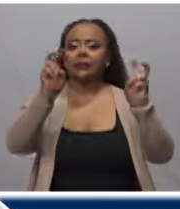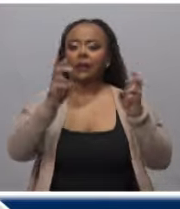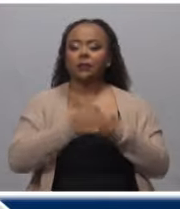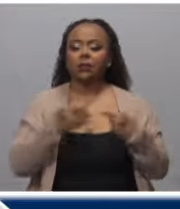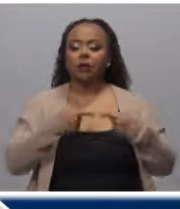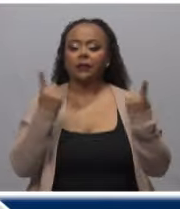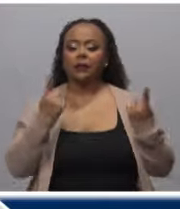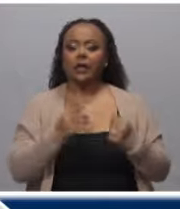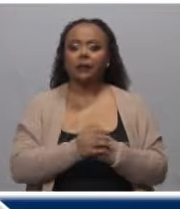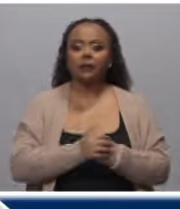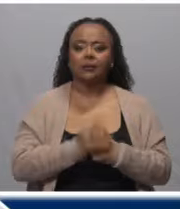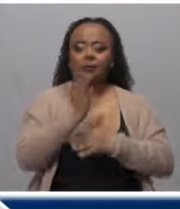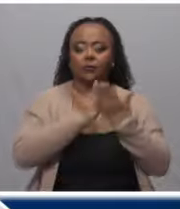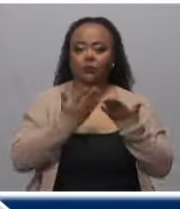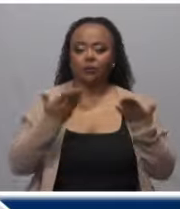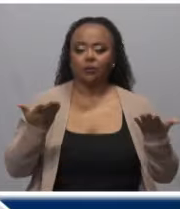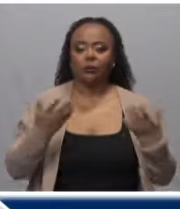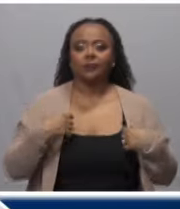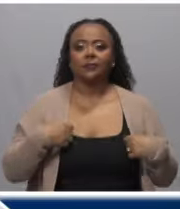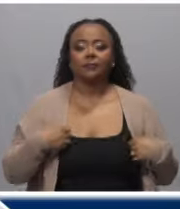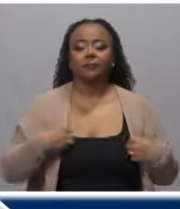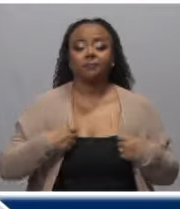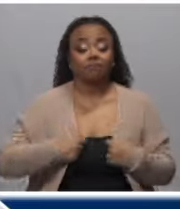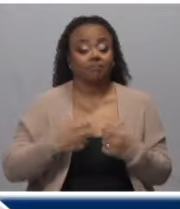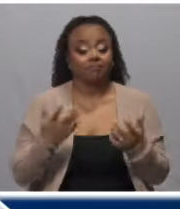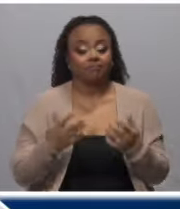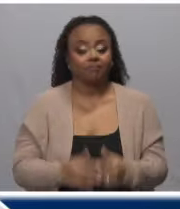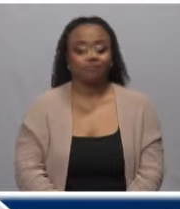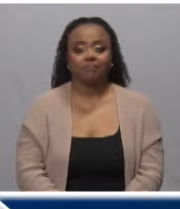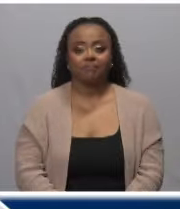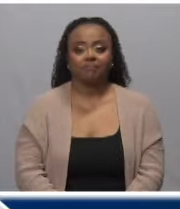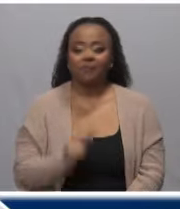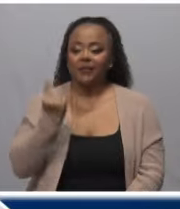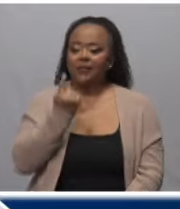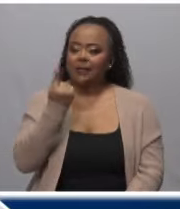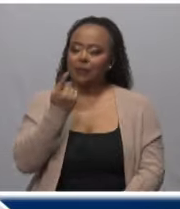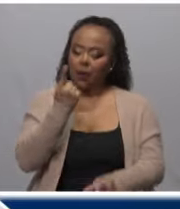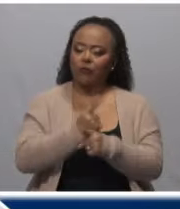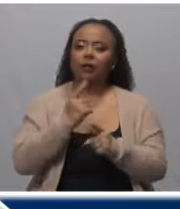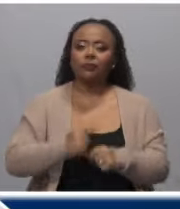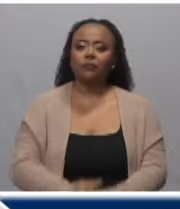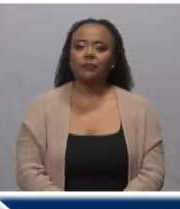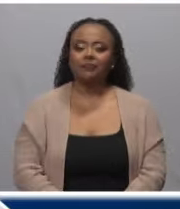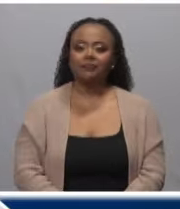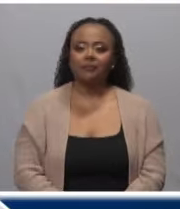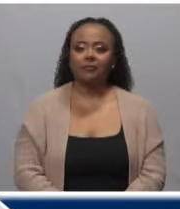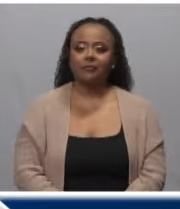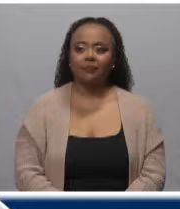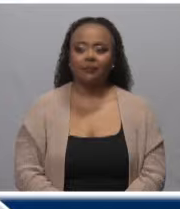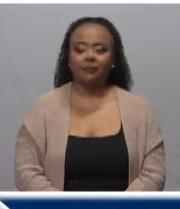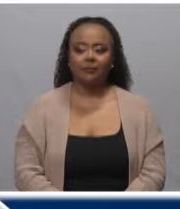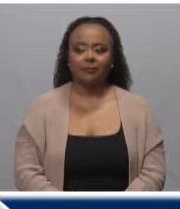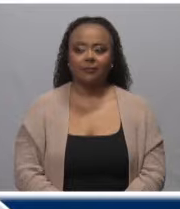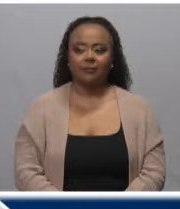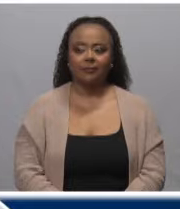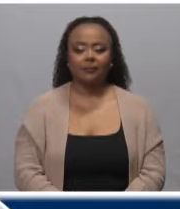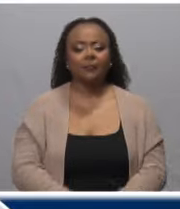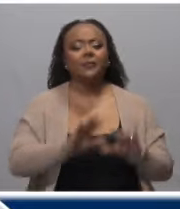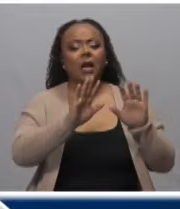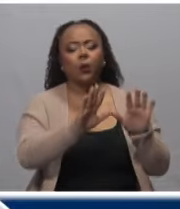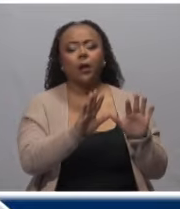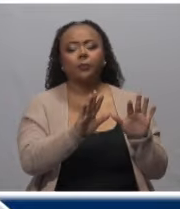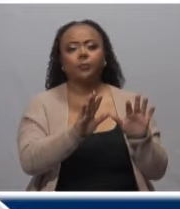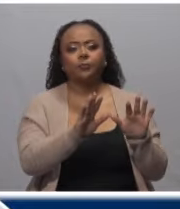controversiales de de algunas cosas sí siempre ha sido muy correcto sea eso hay que decirlo si